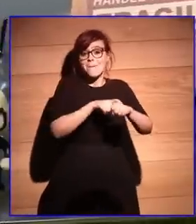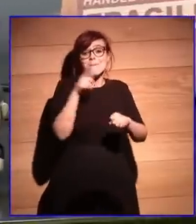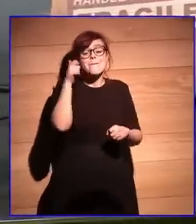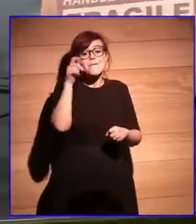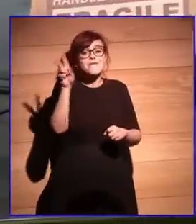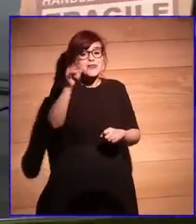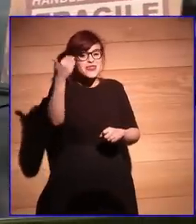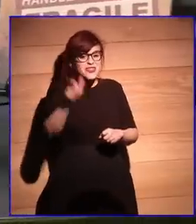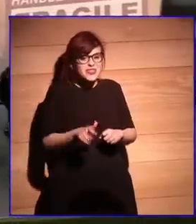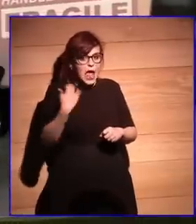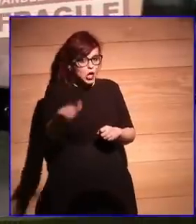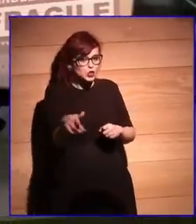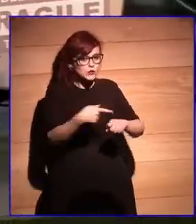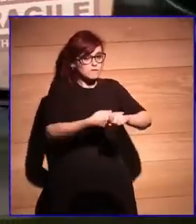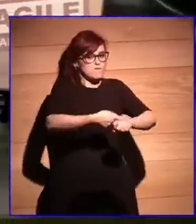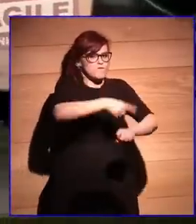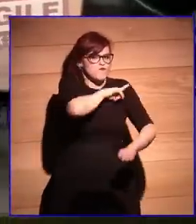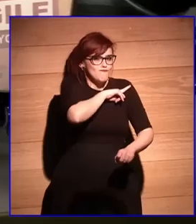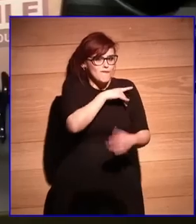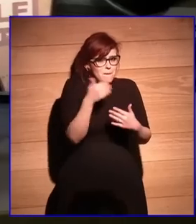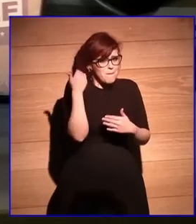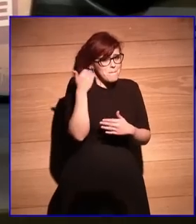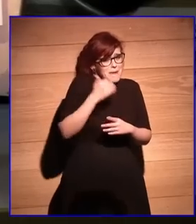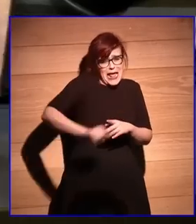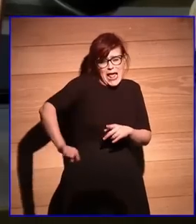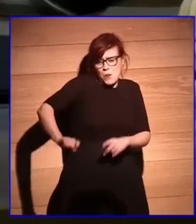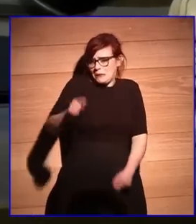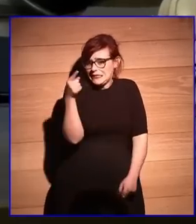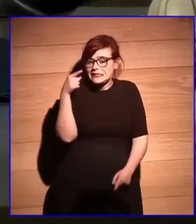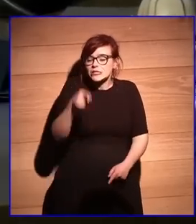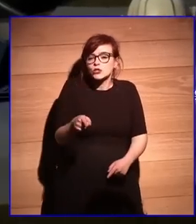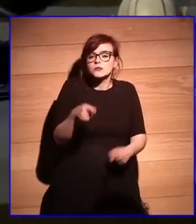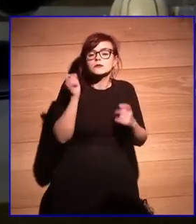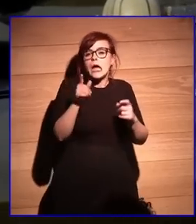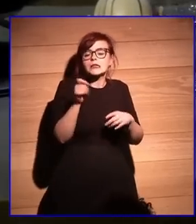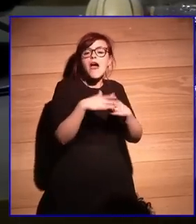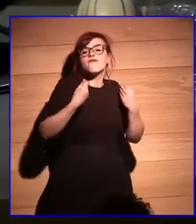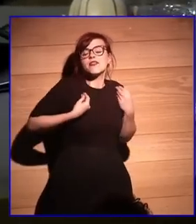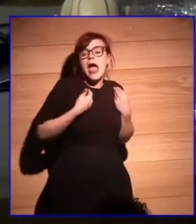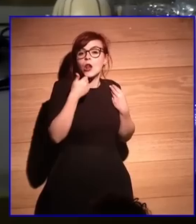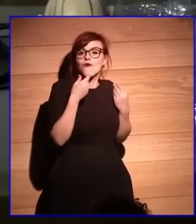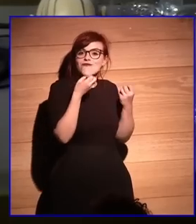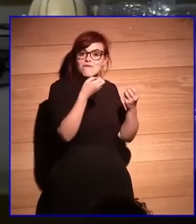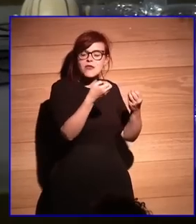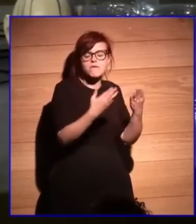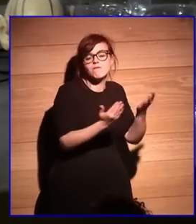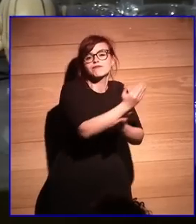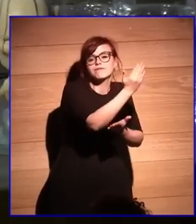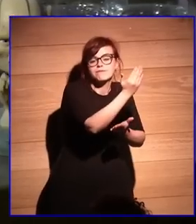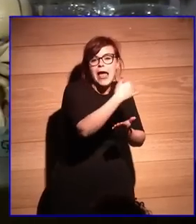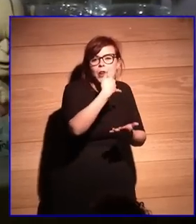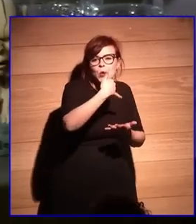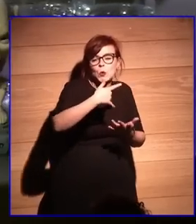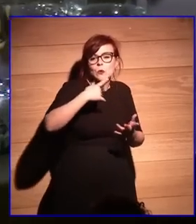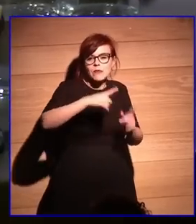villanos, y más aún con los supervillanos, que normalmente tienen un momento en el que desvían su trayectoria por alguna razón